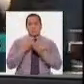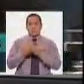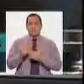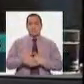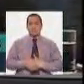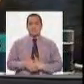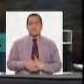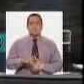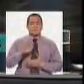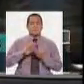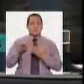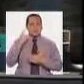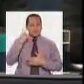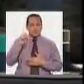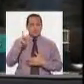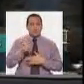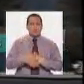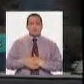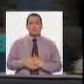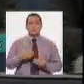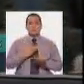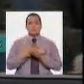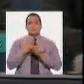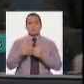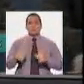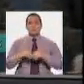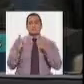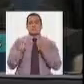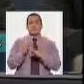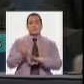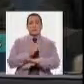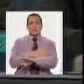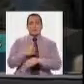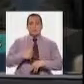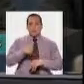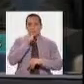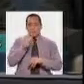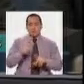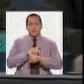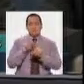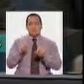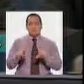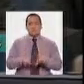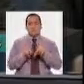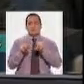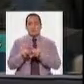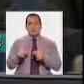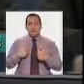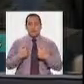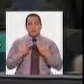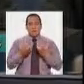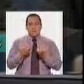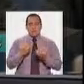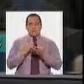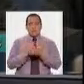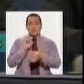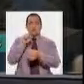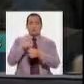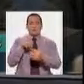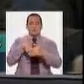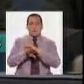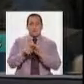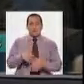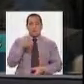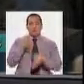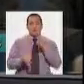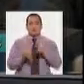reunión... Ustedes han argumentado que esta reunión no ha sido clandestina y tampoco que la intención ha sido influir en la sentencia